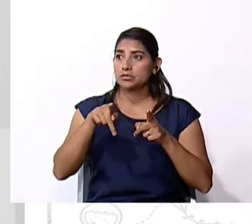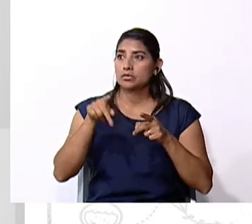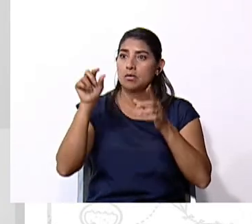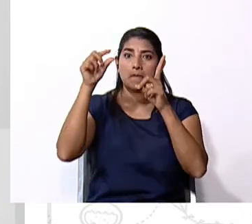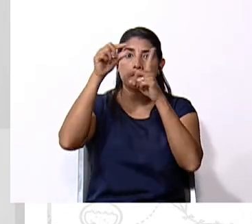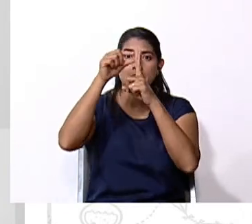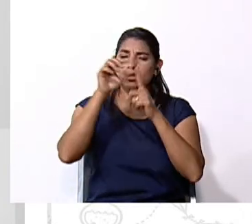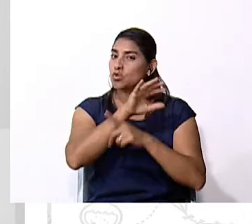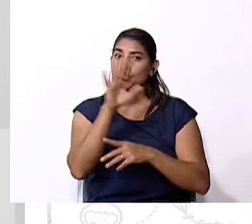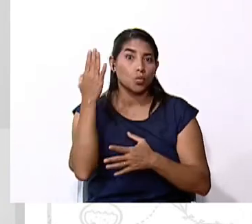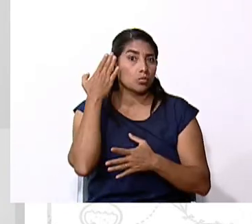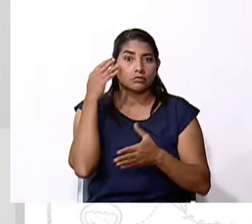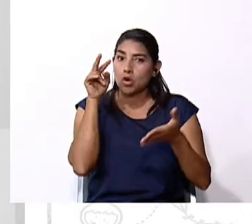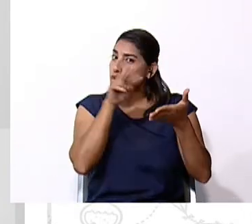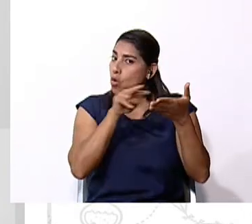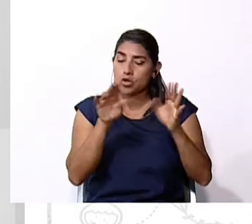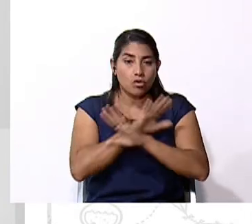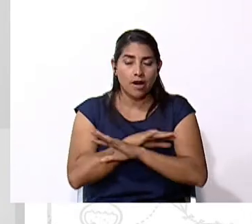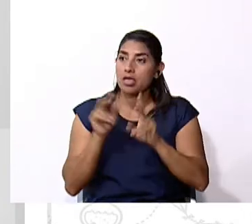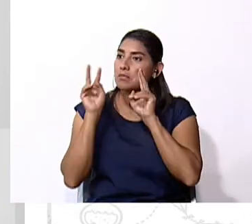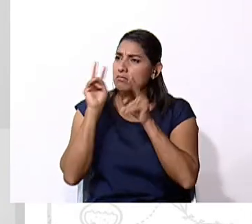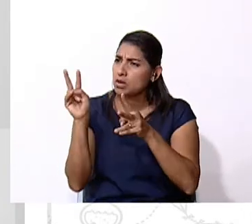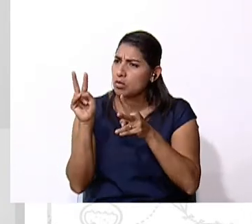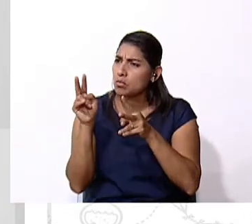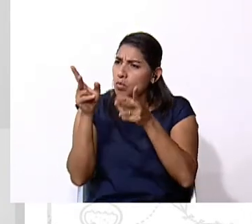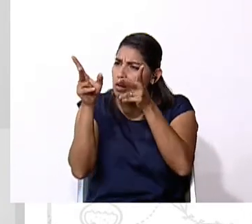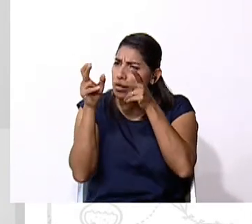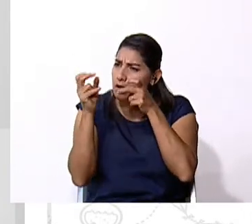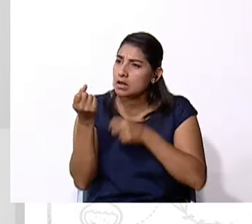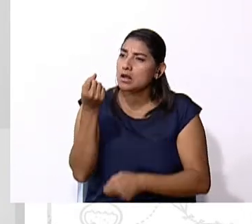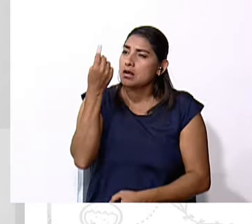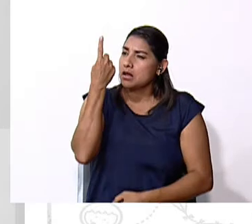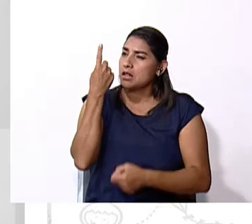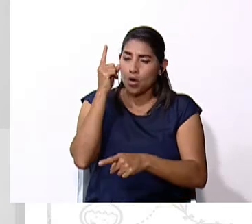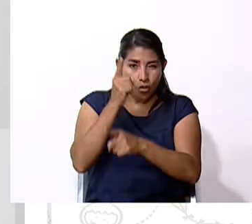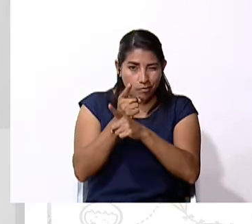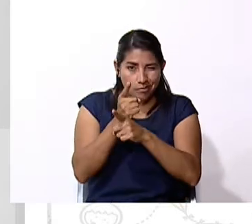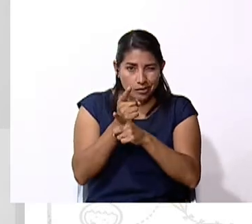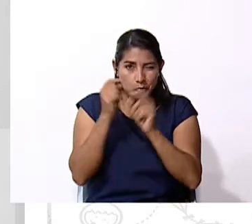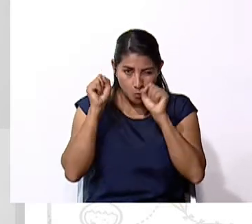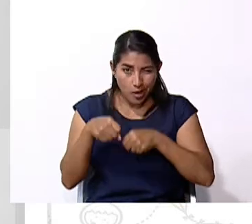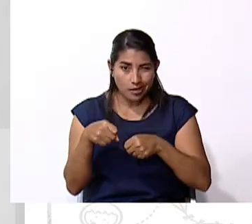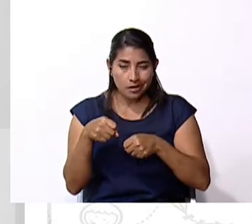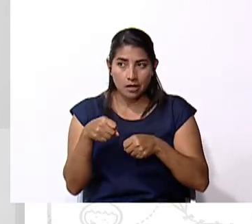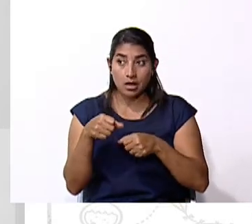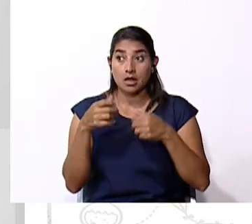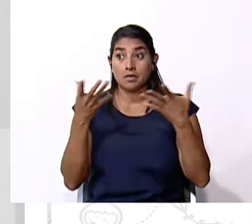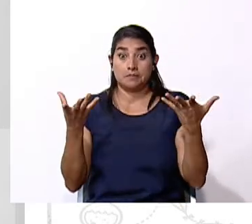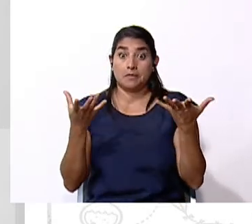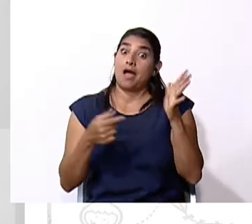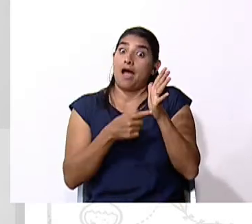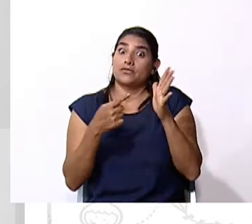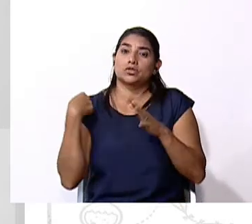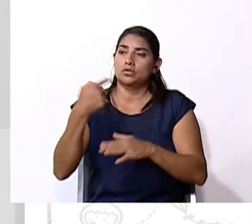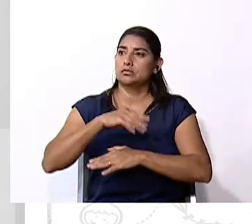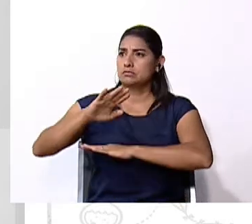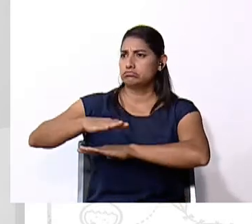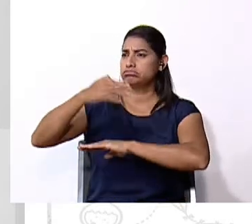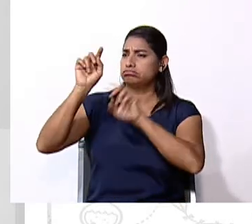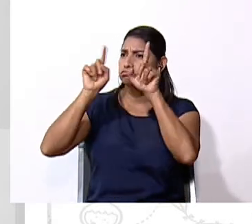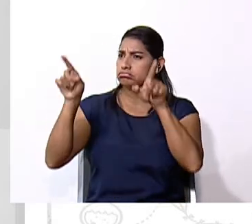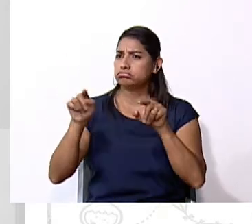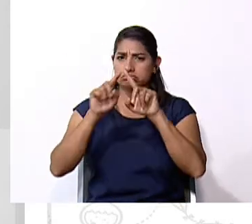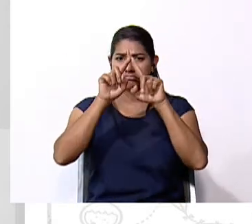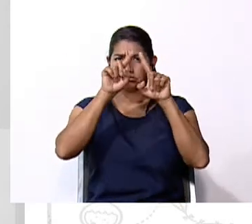texto anterior. ¿Podrá interpretarlo adecuadamente? Porque siempre que se me plantea un